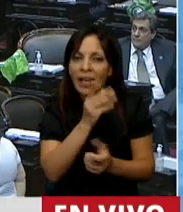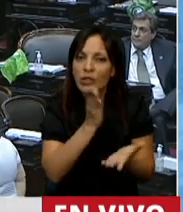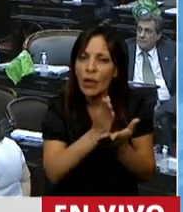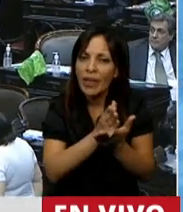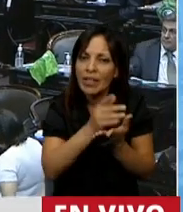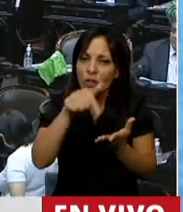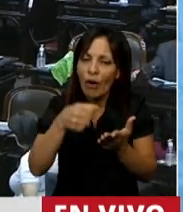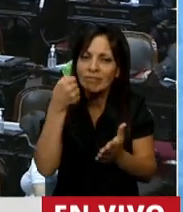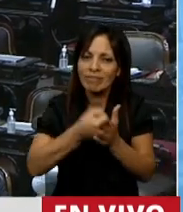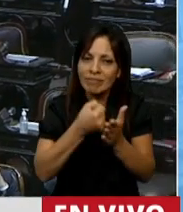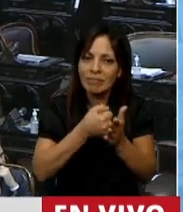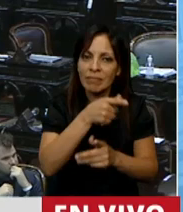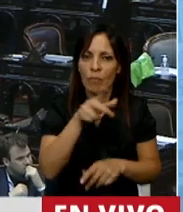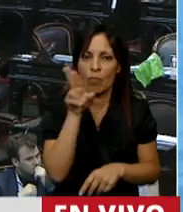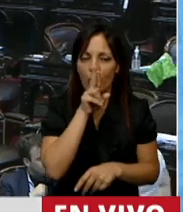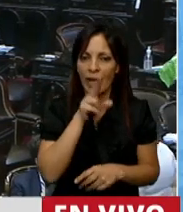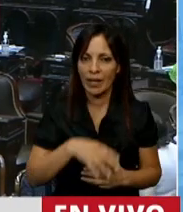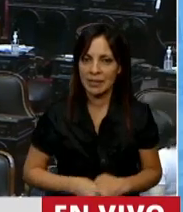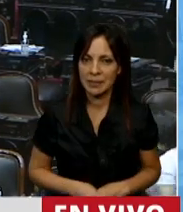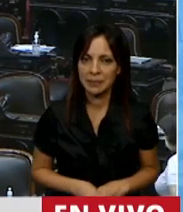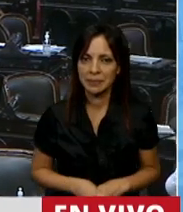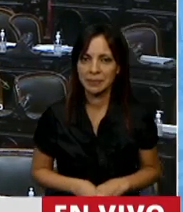están luchando las mujeres.